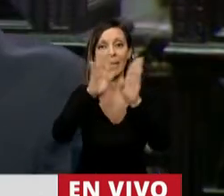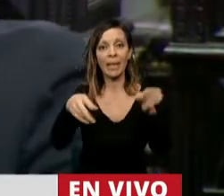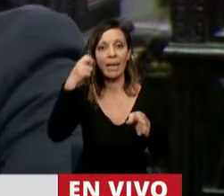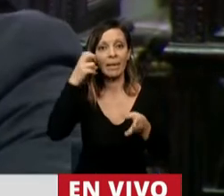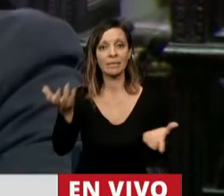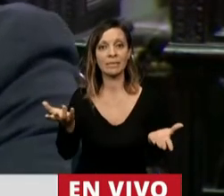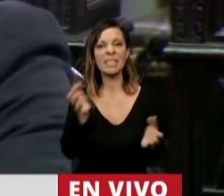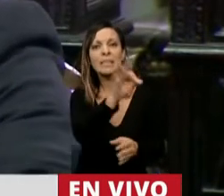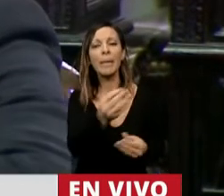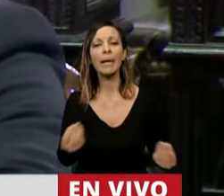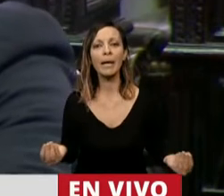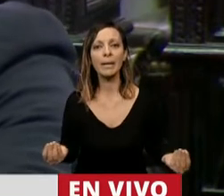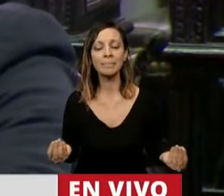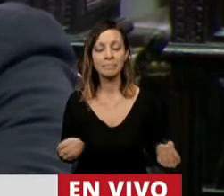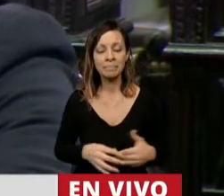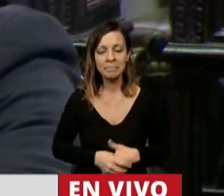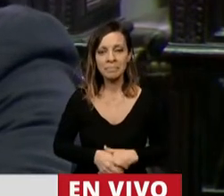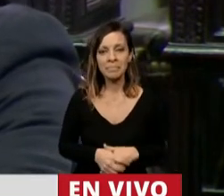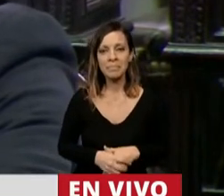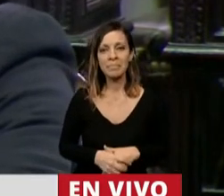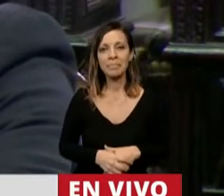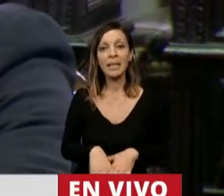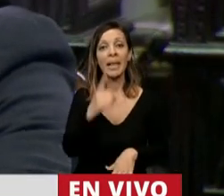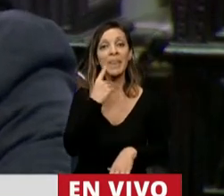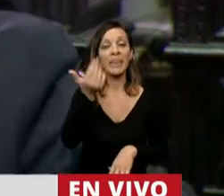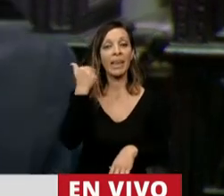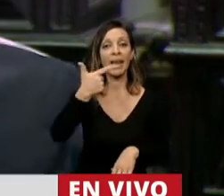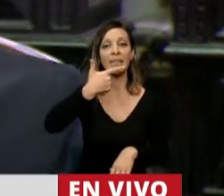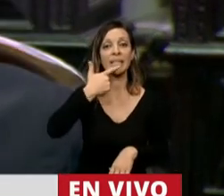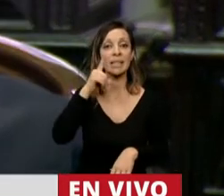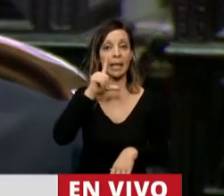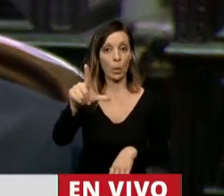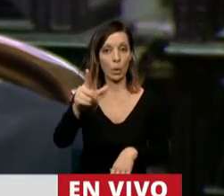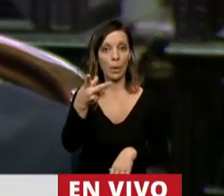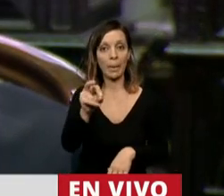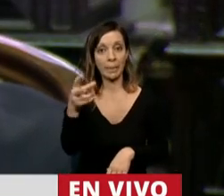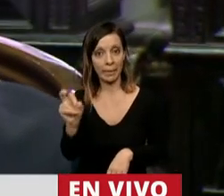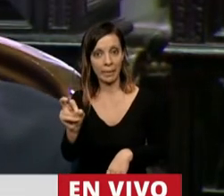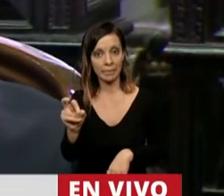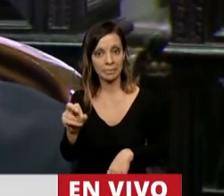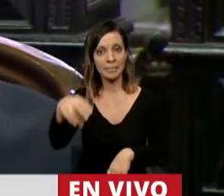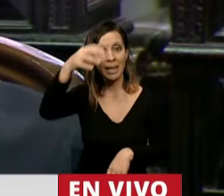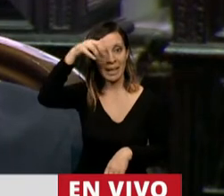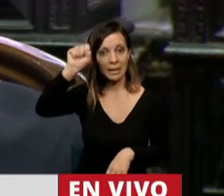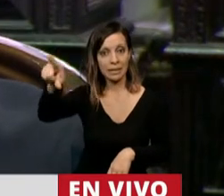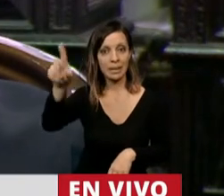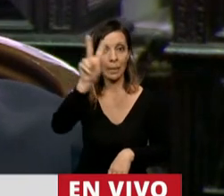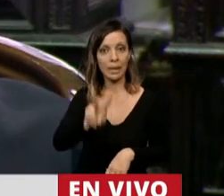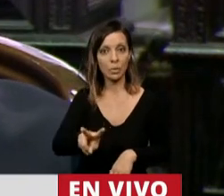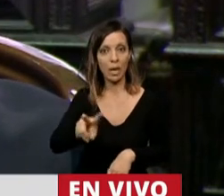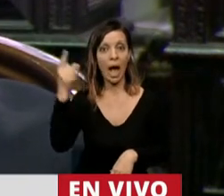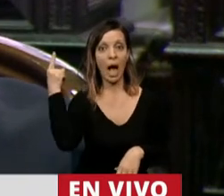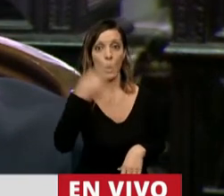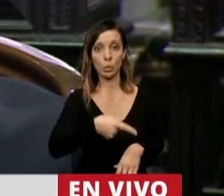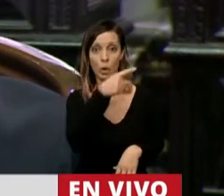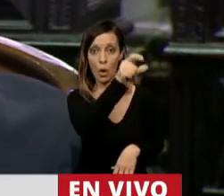qué? El día 17 de julio del 2020, el canciller venezolano lo acusó a